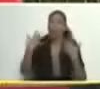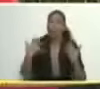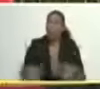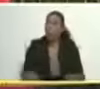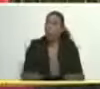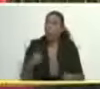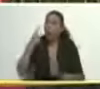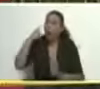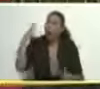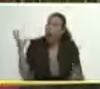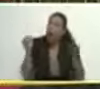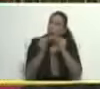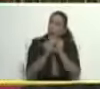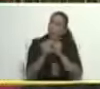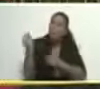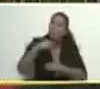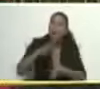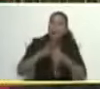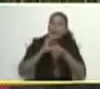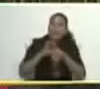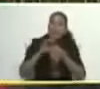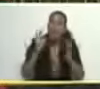nos lleva a reunirnos aún más.